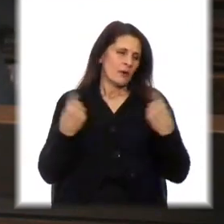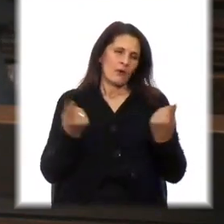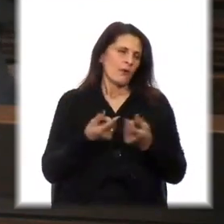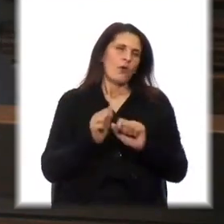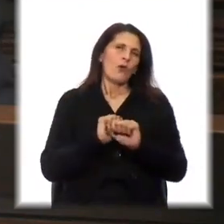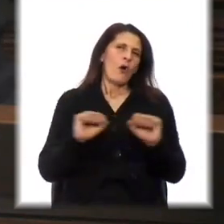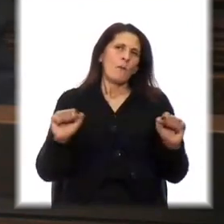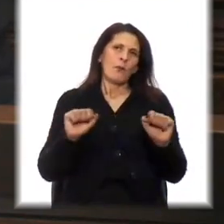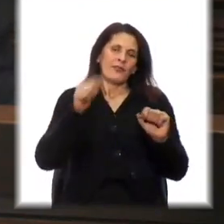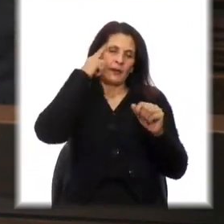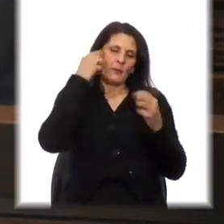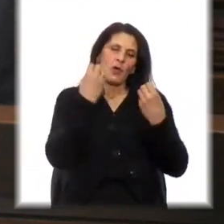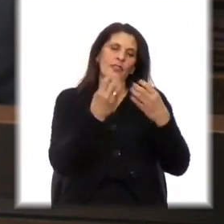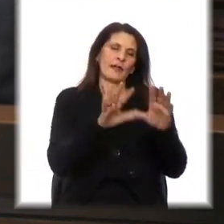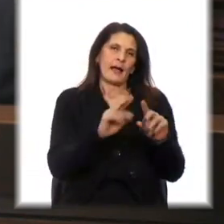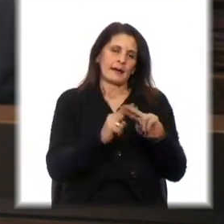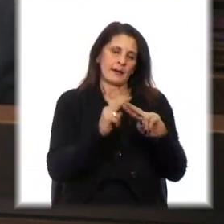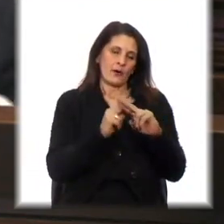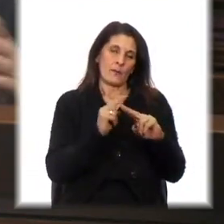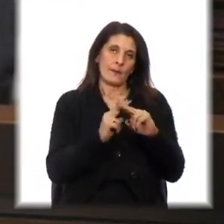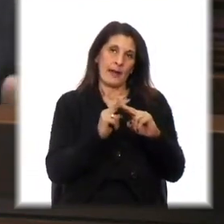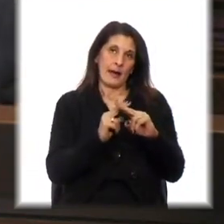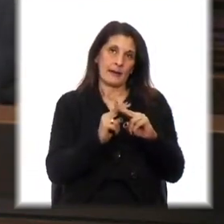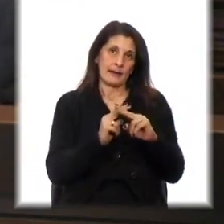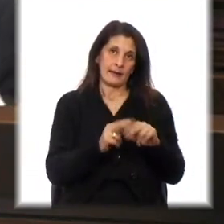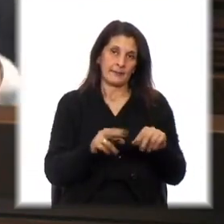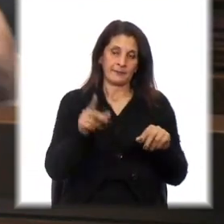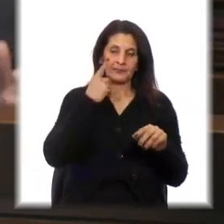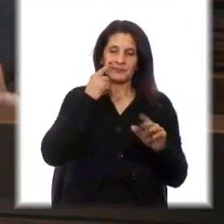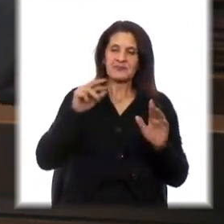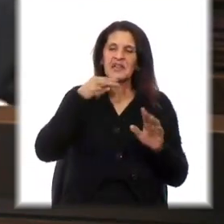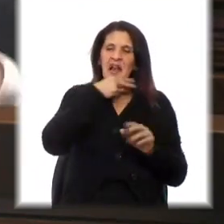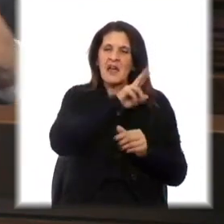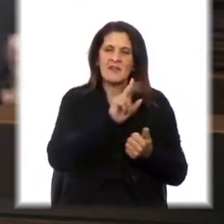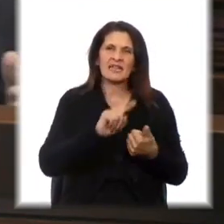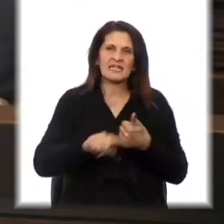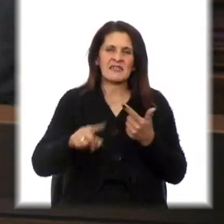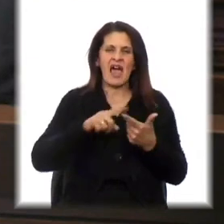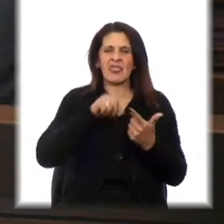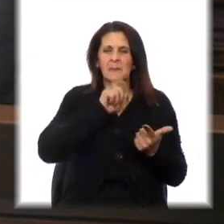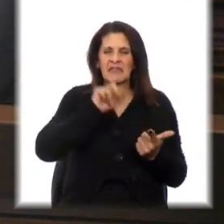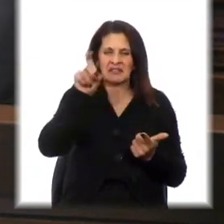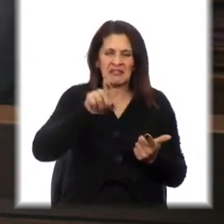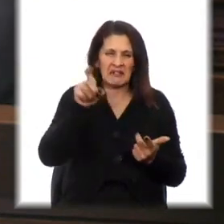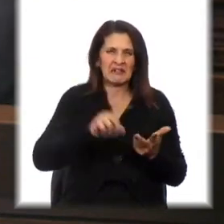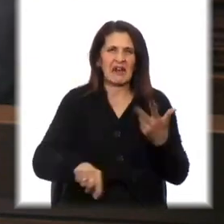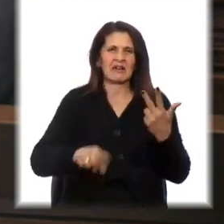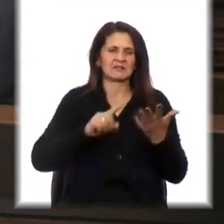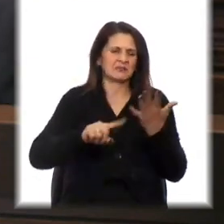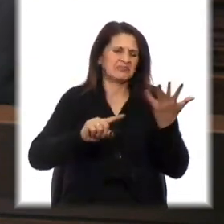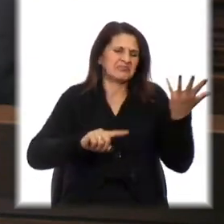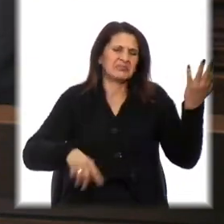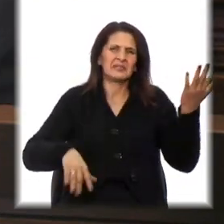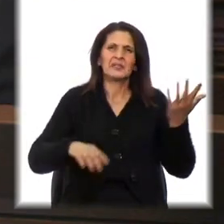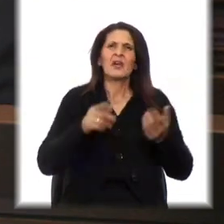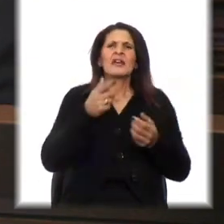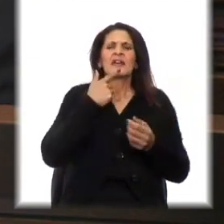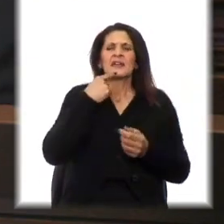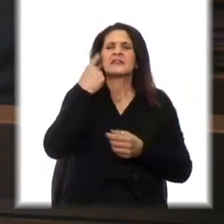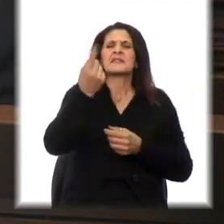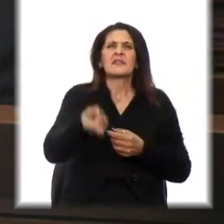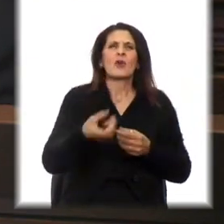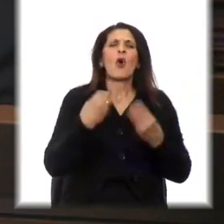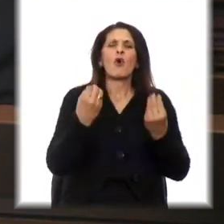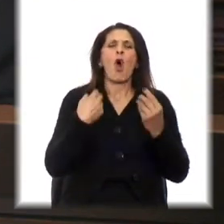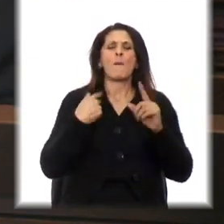no podemos dejar de mencionar las diatribas las falsedades las mentiras que se han señalado en torno a